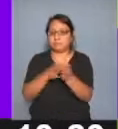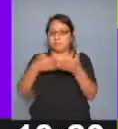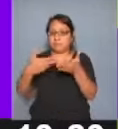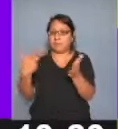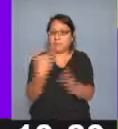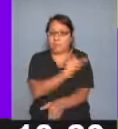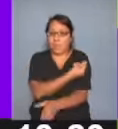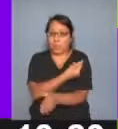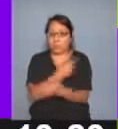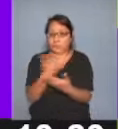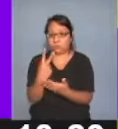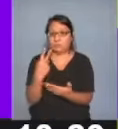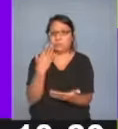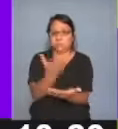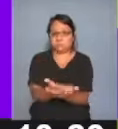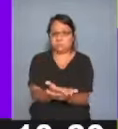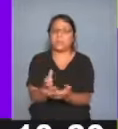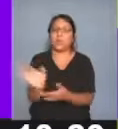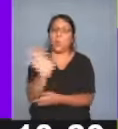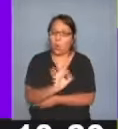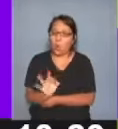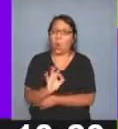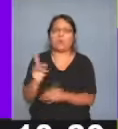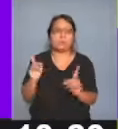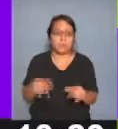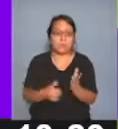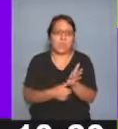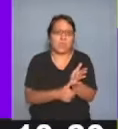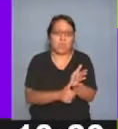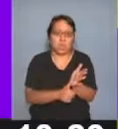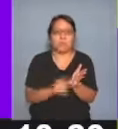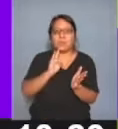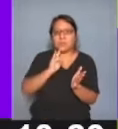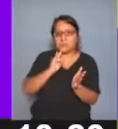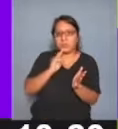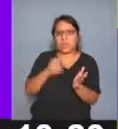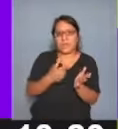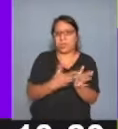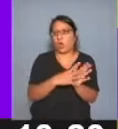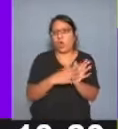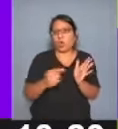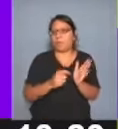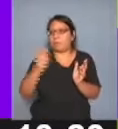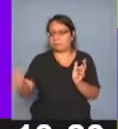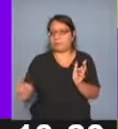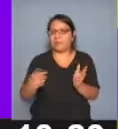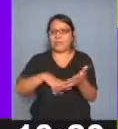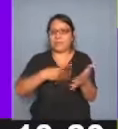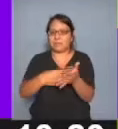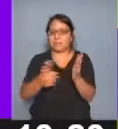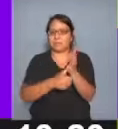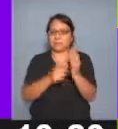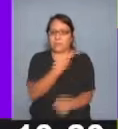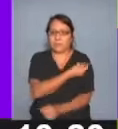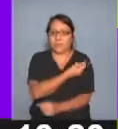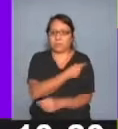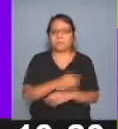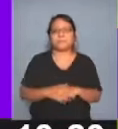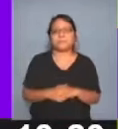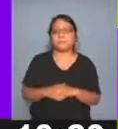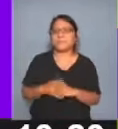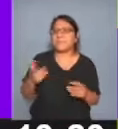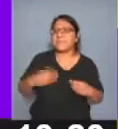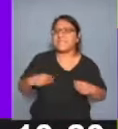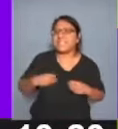vacunación, o únicamente el documento y acá se le da un duplicado. Si presento algún síntoma, ¿no me puedo